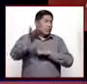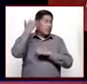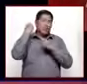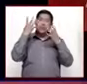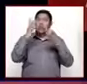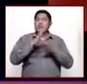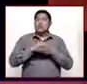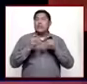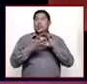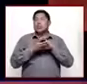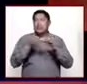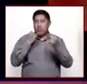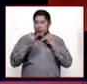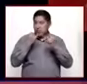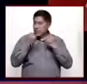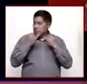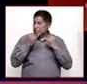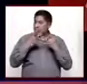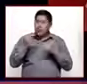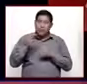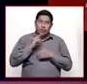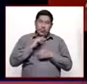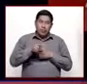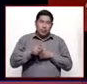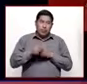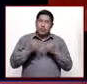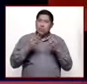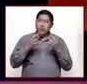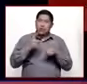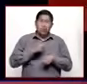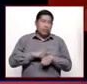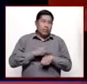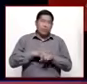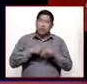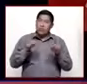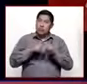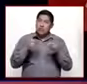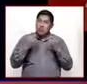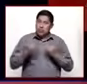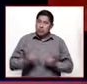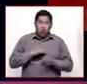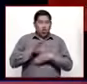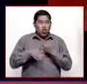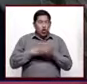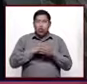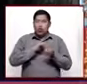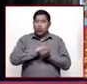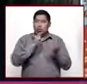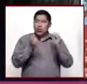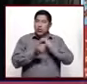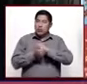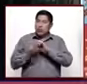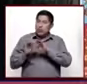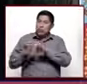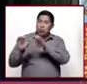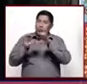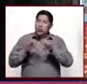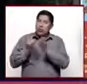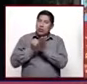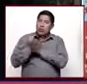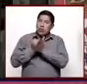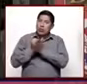tantas historias, información, que realmente ha marcado una era. Sin embargo, ahora todo se está digitalizando y por este